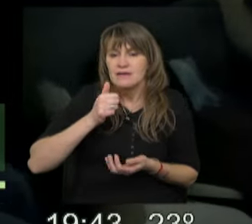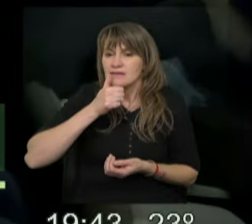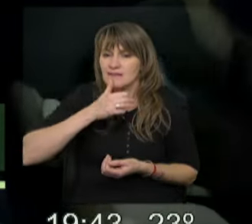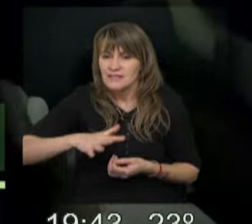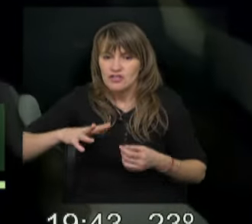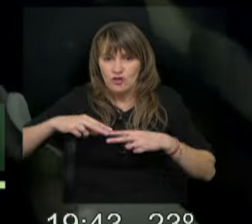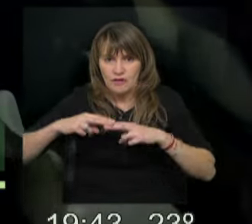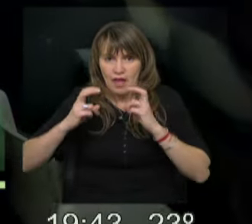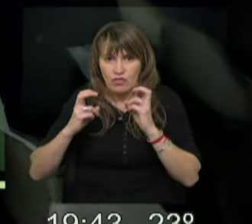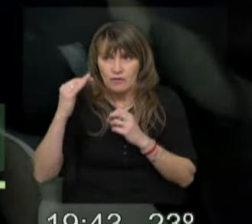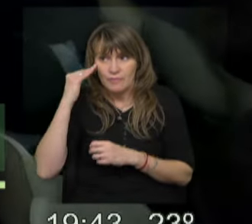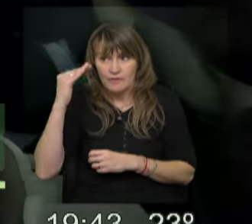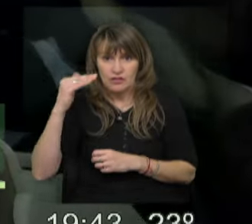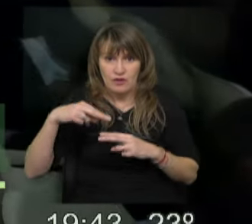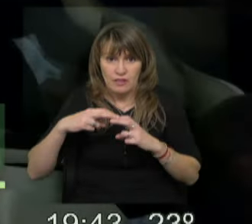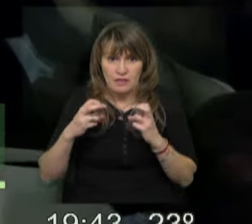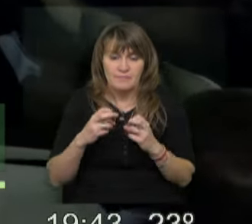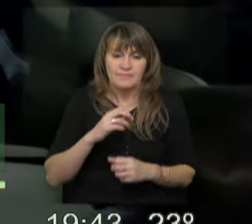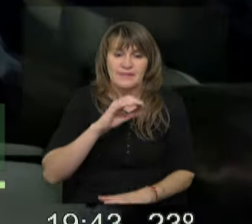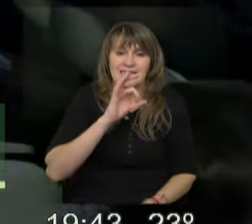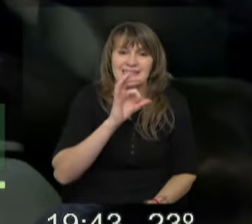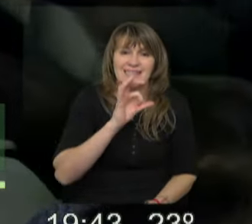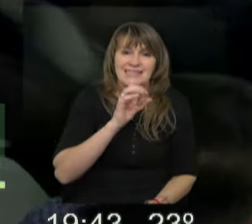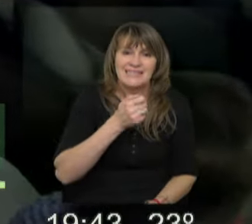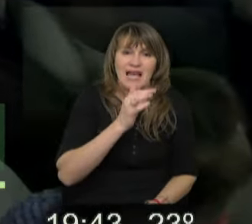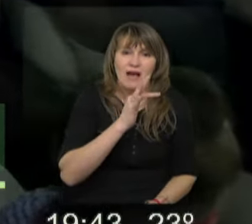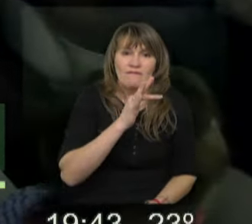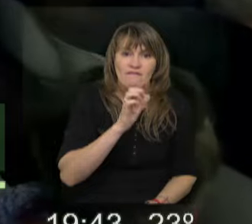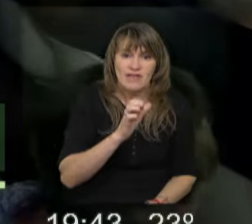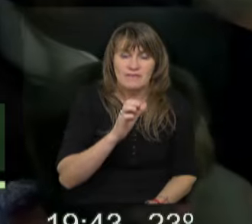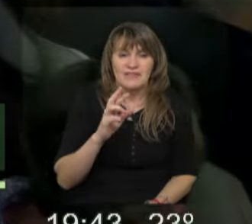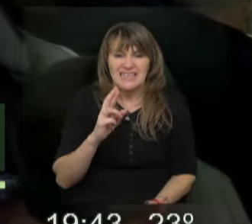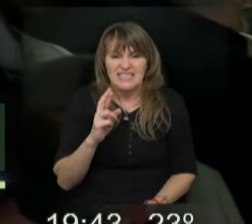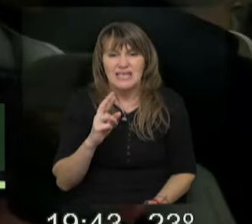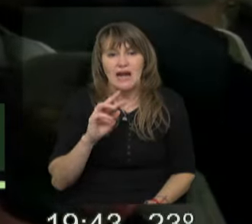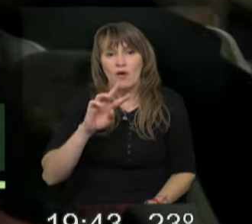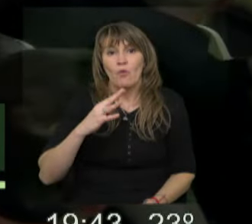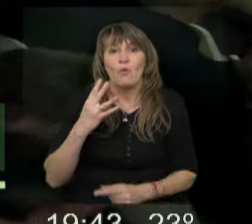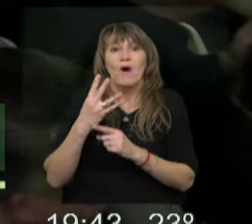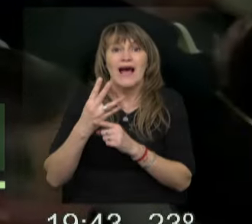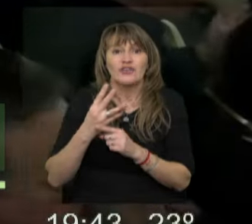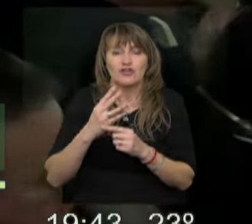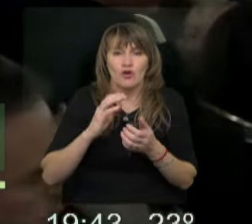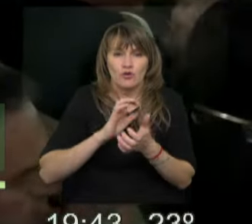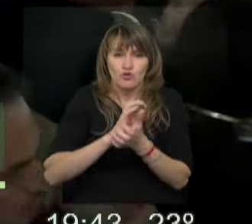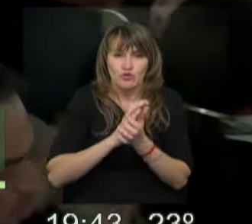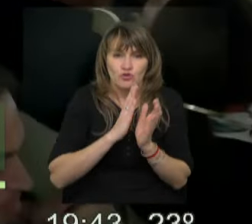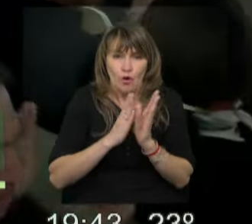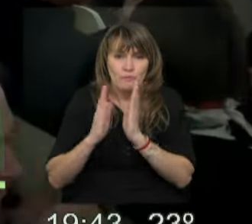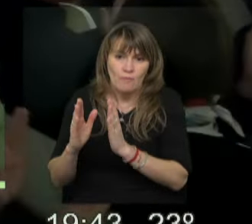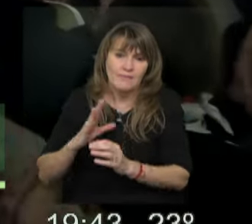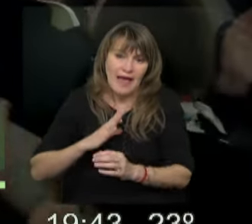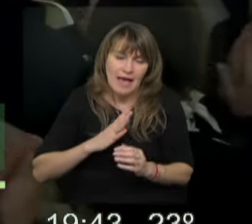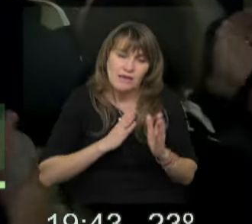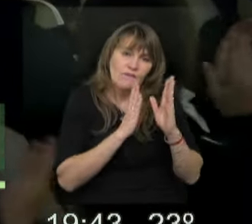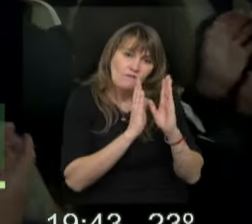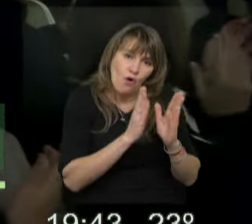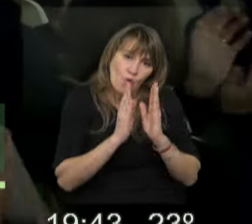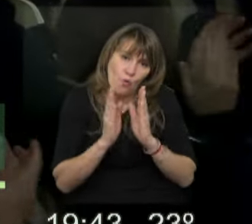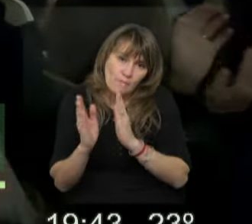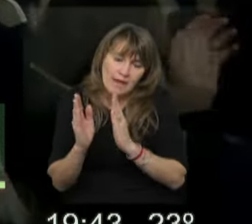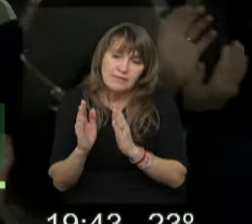de historia también, José Rilla y Jaime Jaffe, que es el cuarto tomo, digamos, de una primera tanda de volúmenes a la